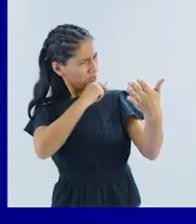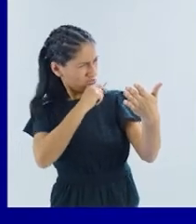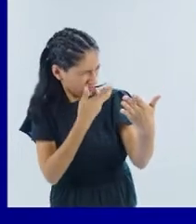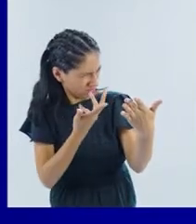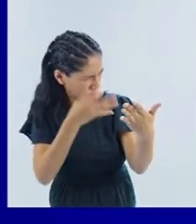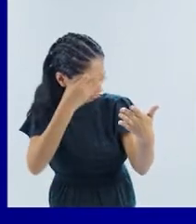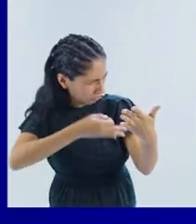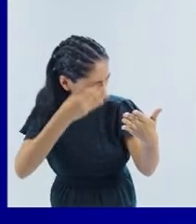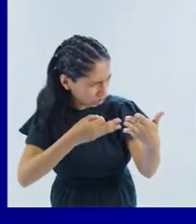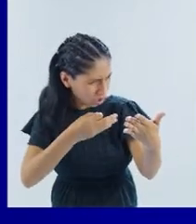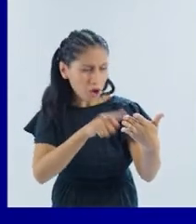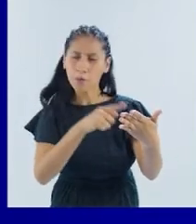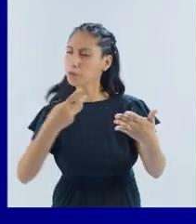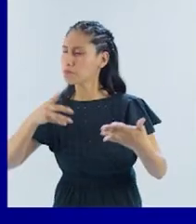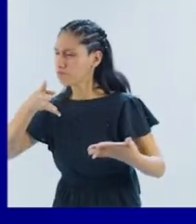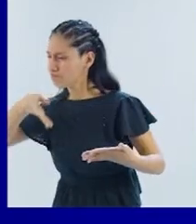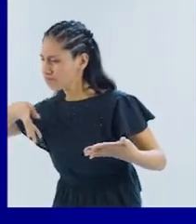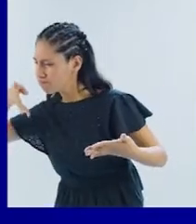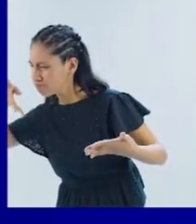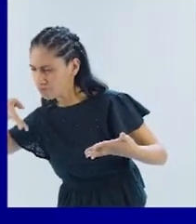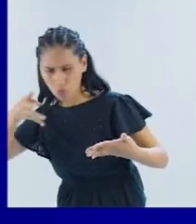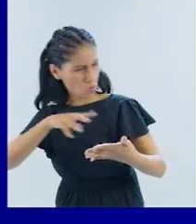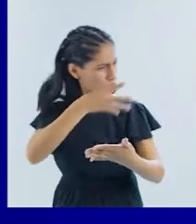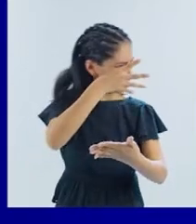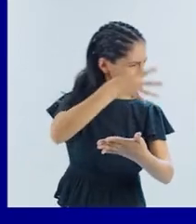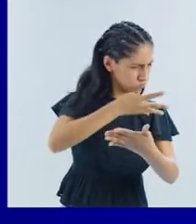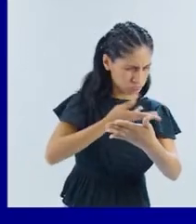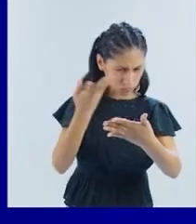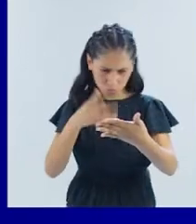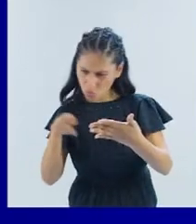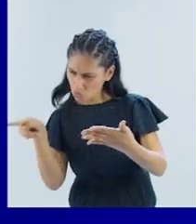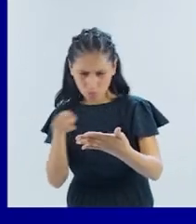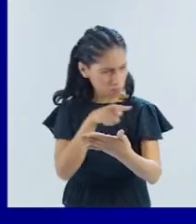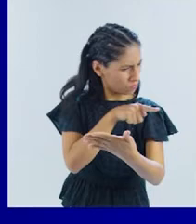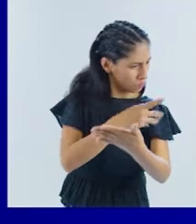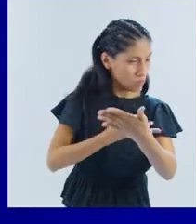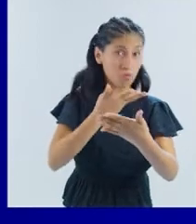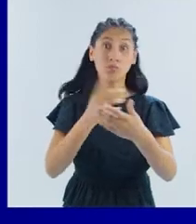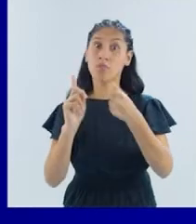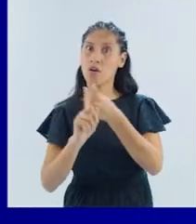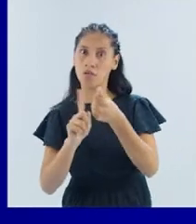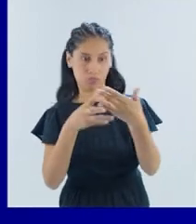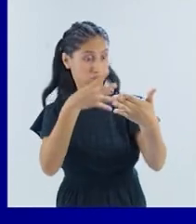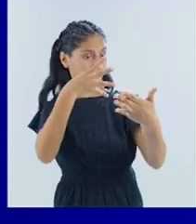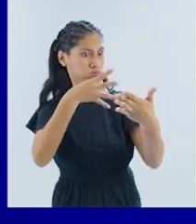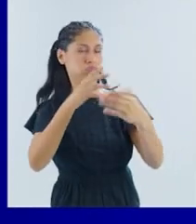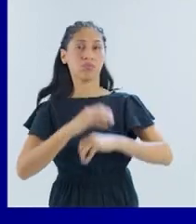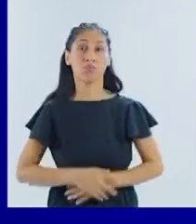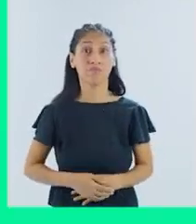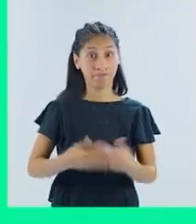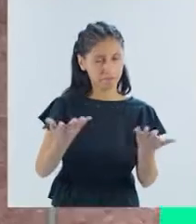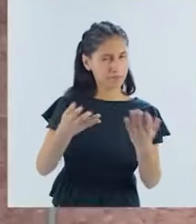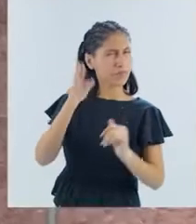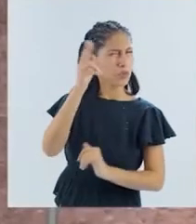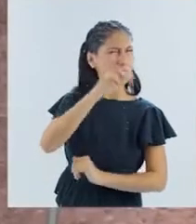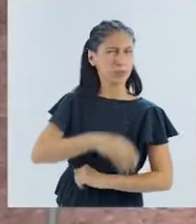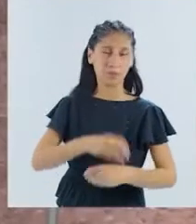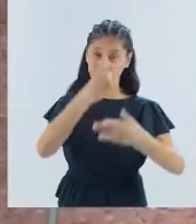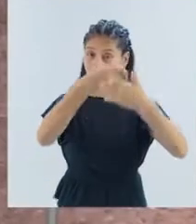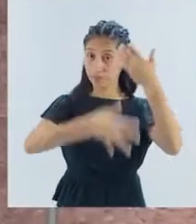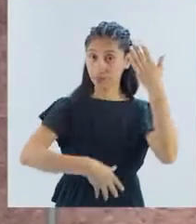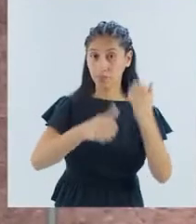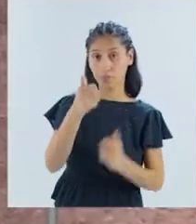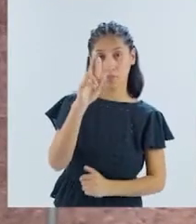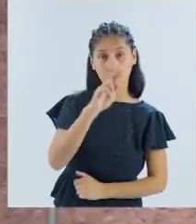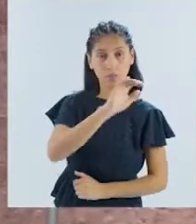el objetivo fundamental de este tipo de textos es persuadir al lector sobre una determinada idea o ideas. Profesor,